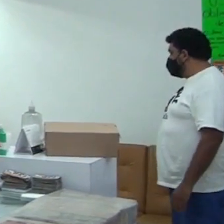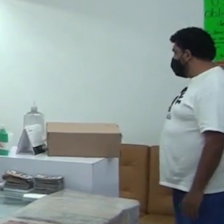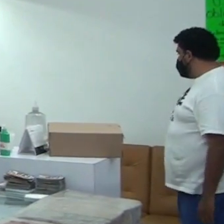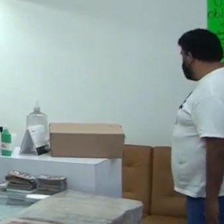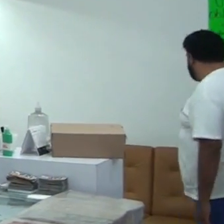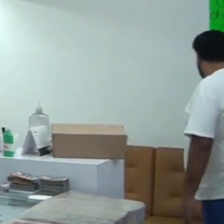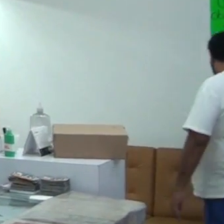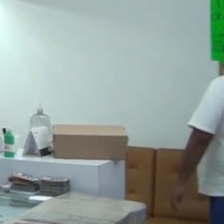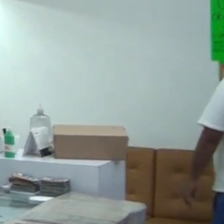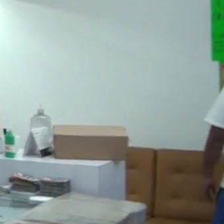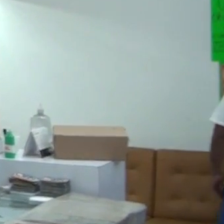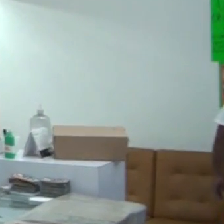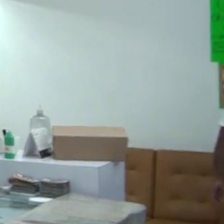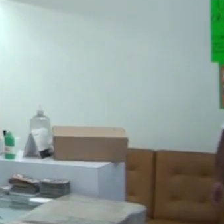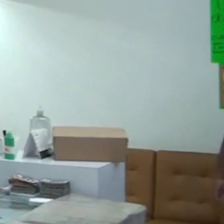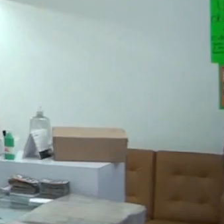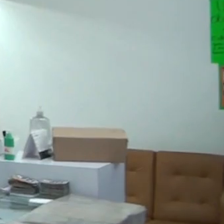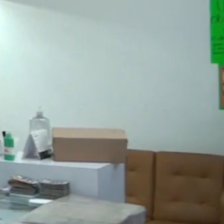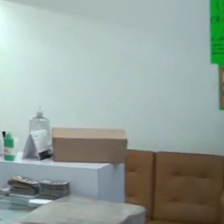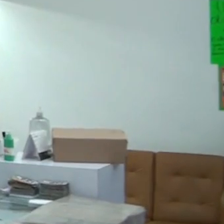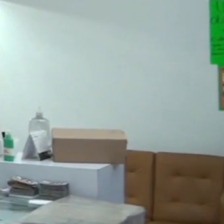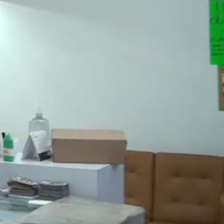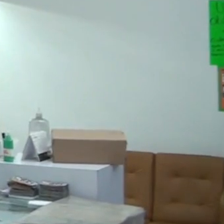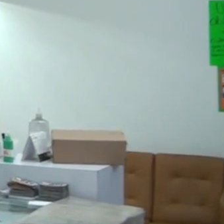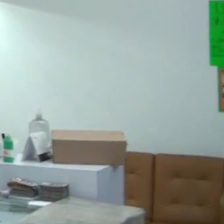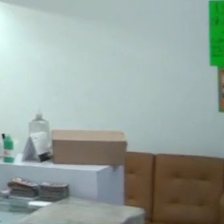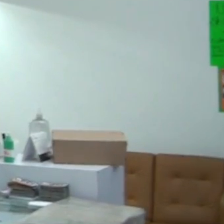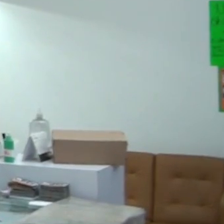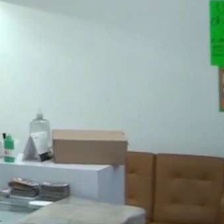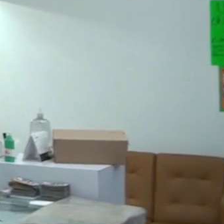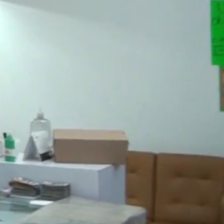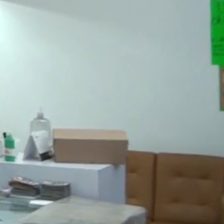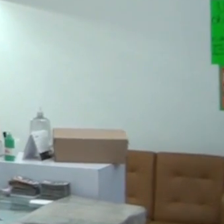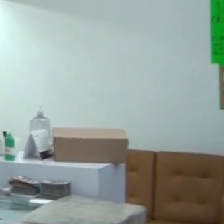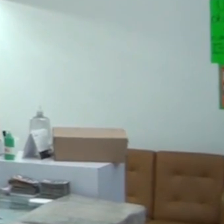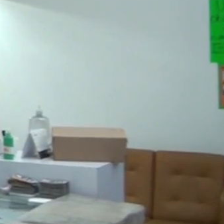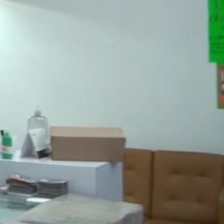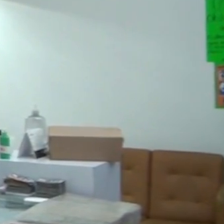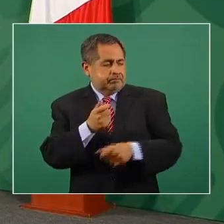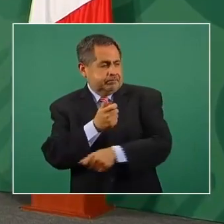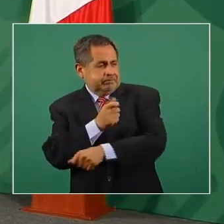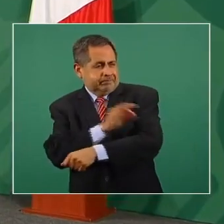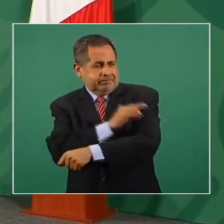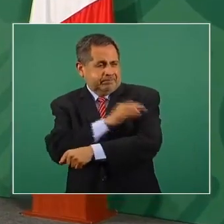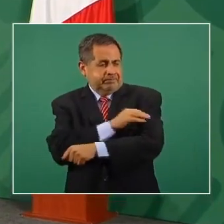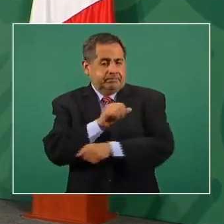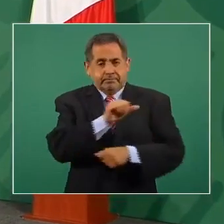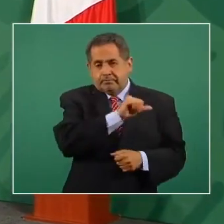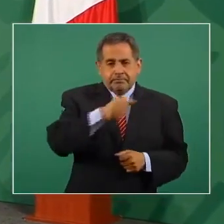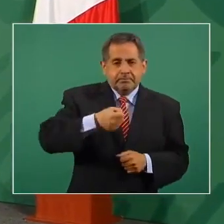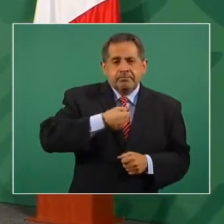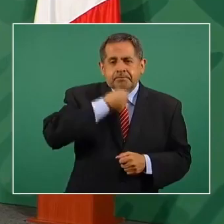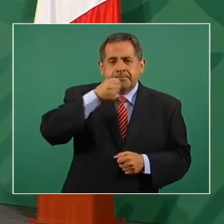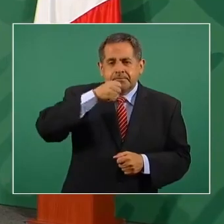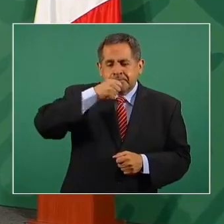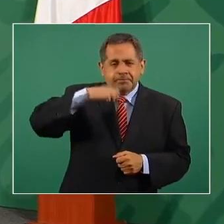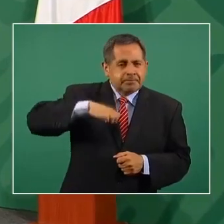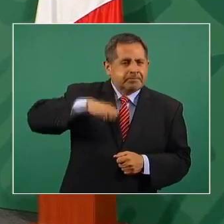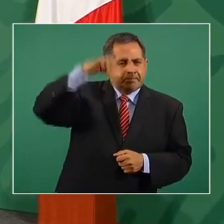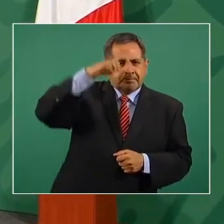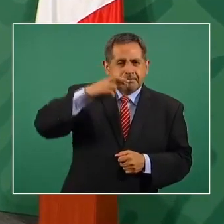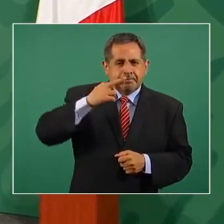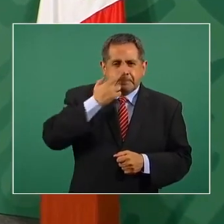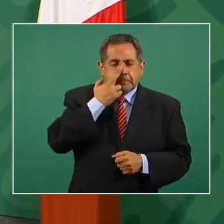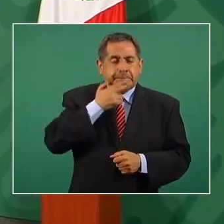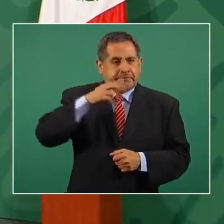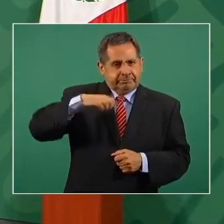muestra una preferencia y una aceptación de verdad increíbles desconocimiento sería uno de